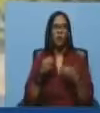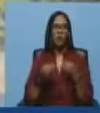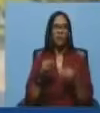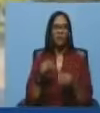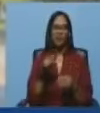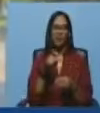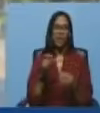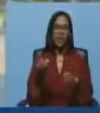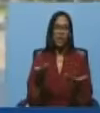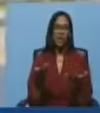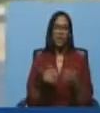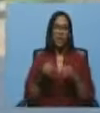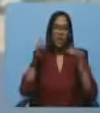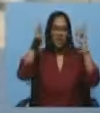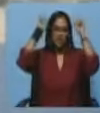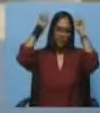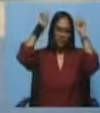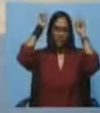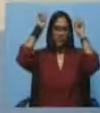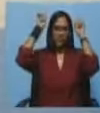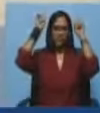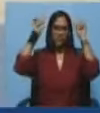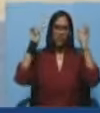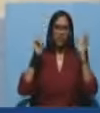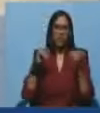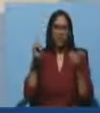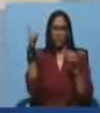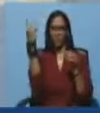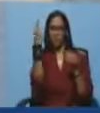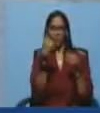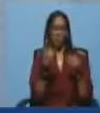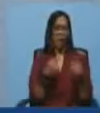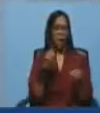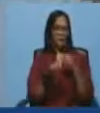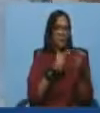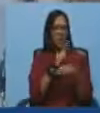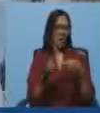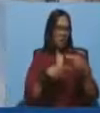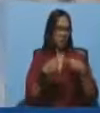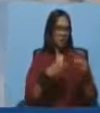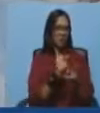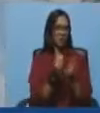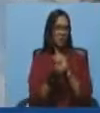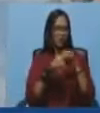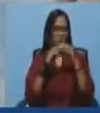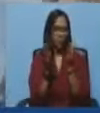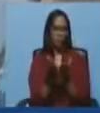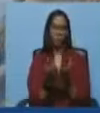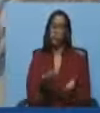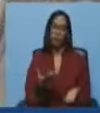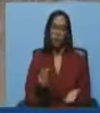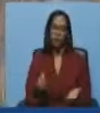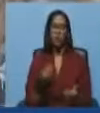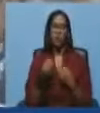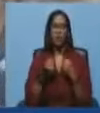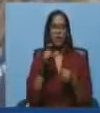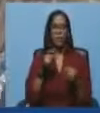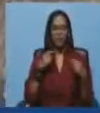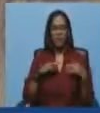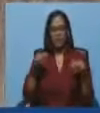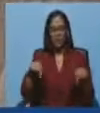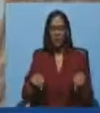Marte, extraterrestre. Y viene gente con un platillo volador y dice, vamos a hacer una revolución y vamos a transformar el mundo. La hacen los seres humanos que están